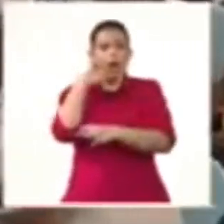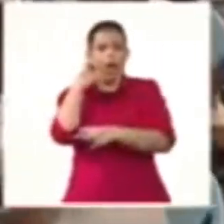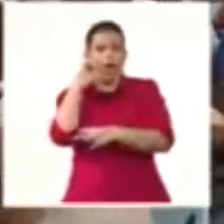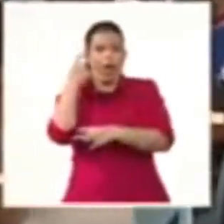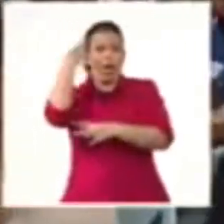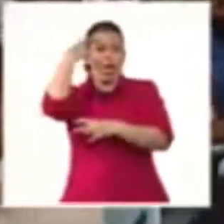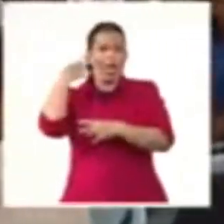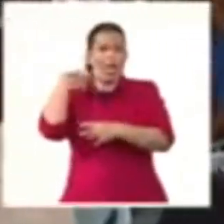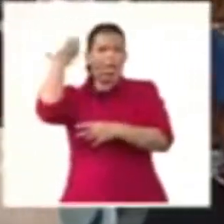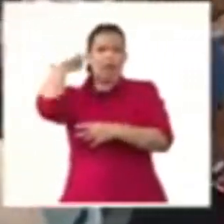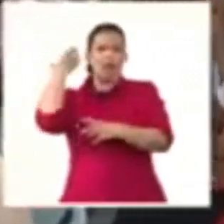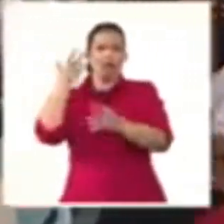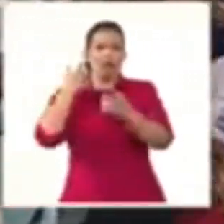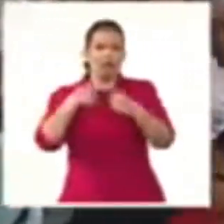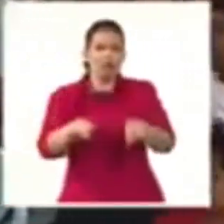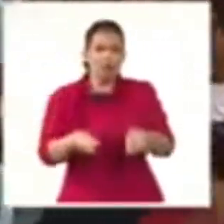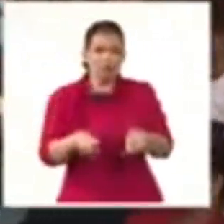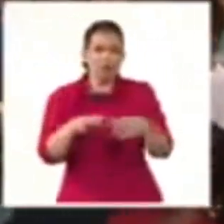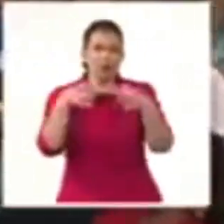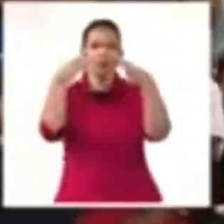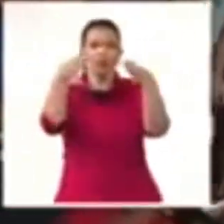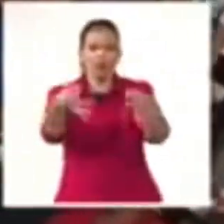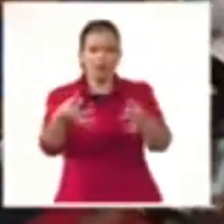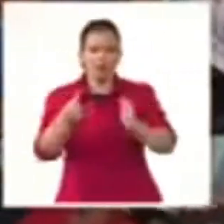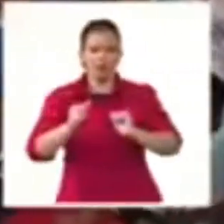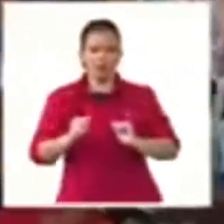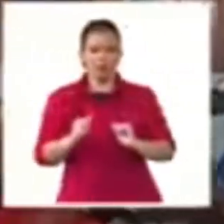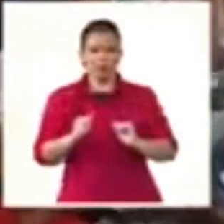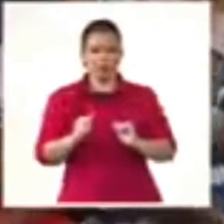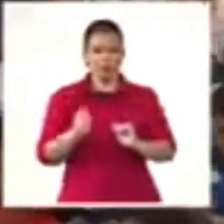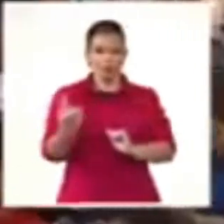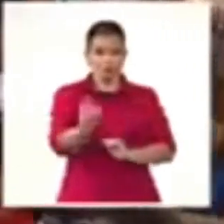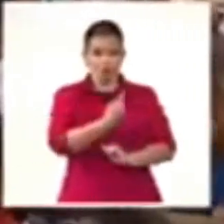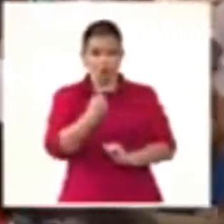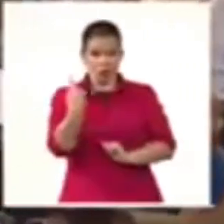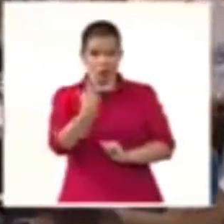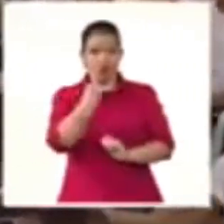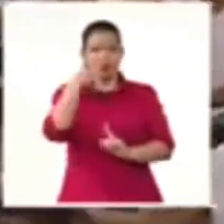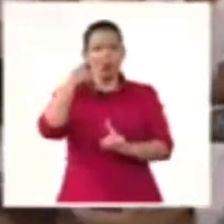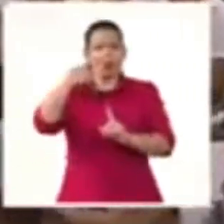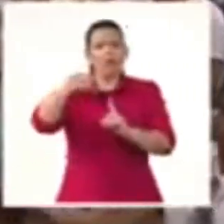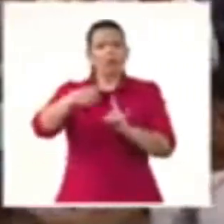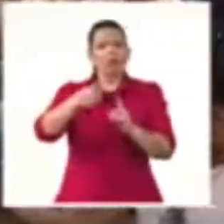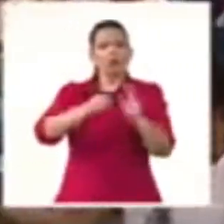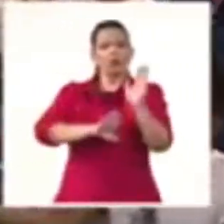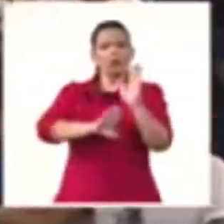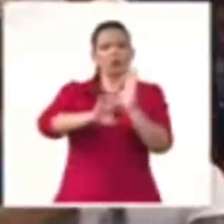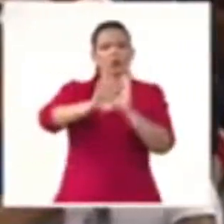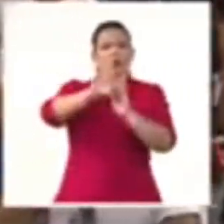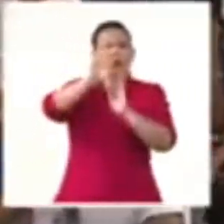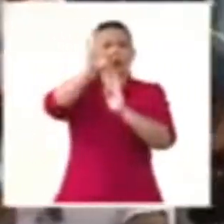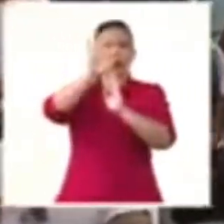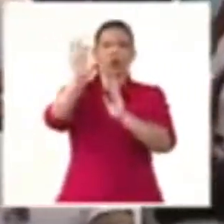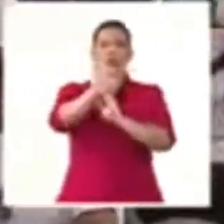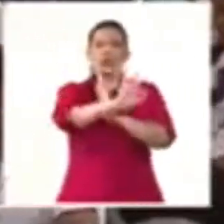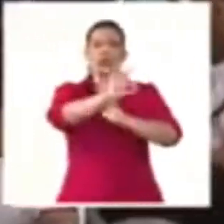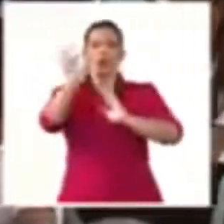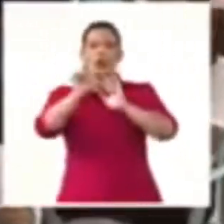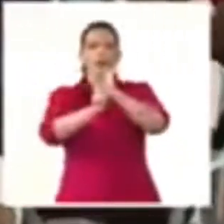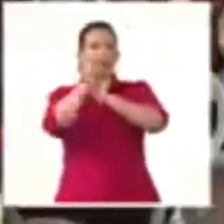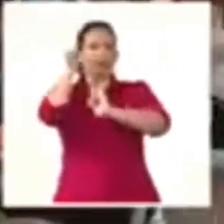lo contrario. Nos interesa impedir que el pasado vuelva. El futuro no puede ser el